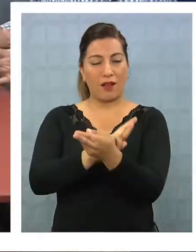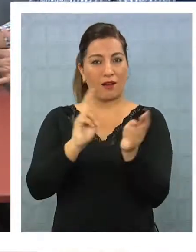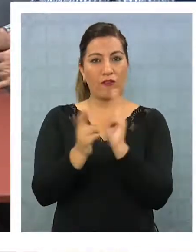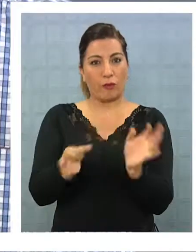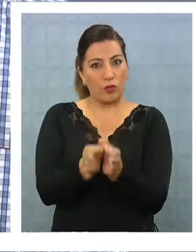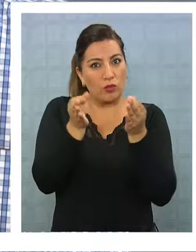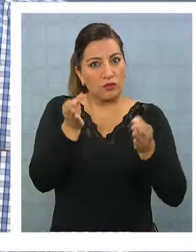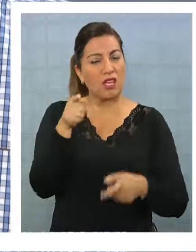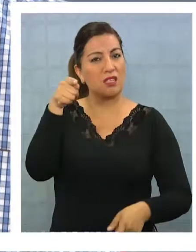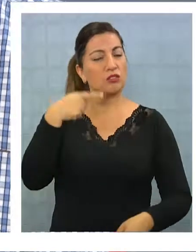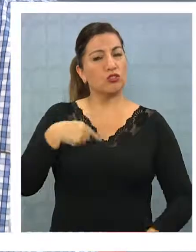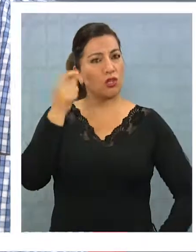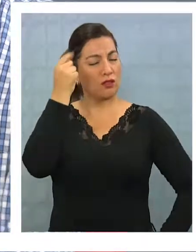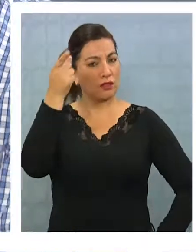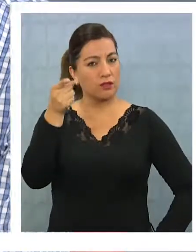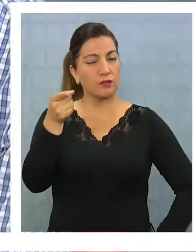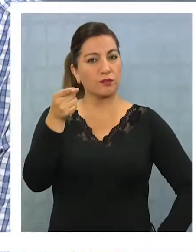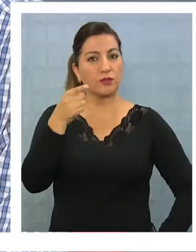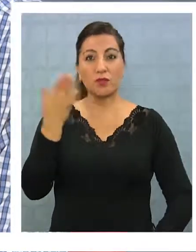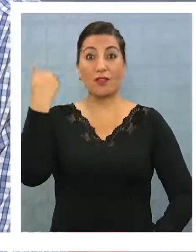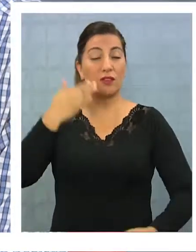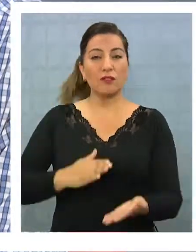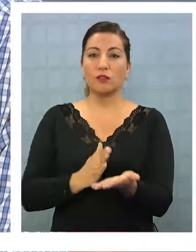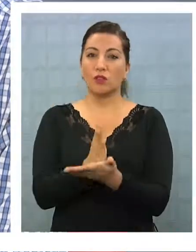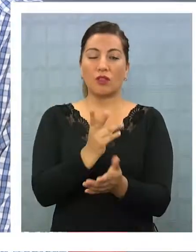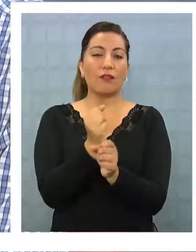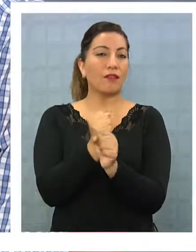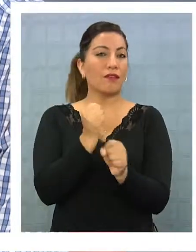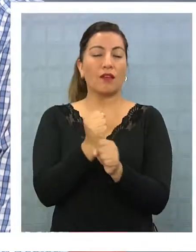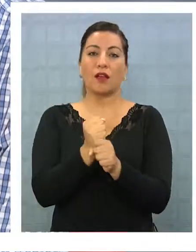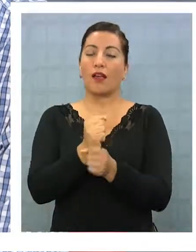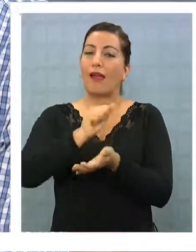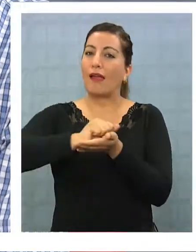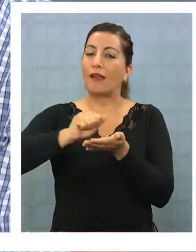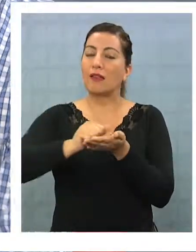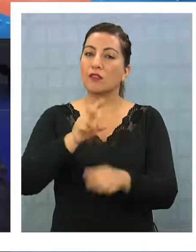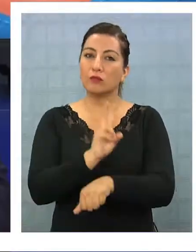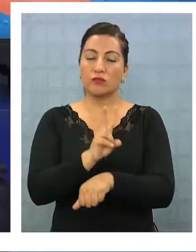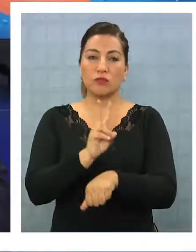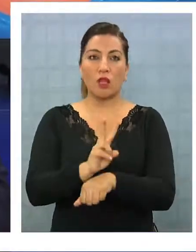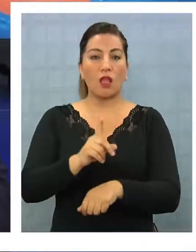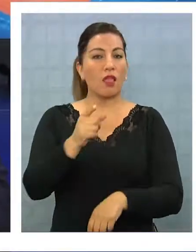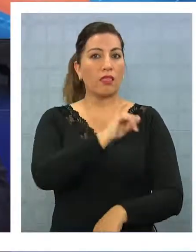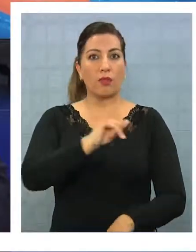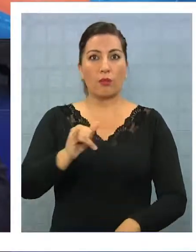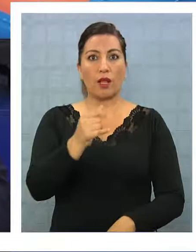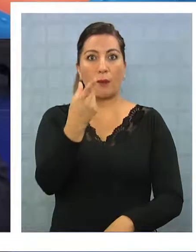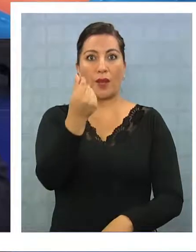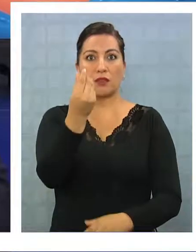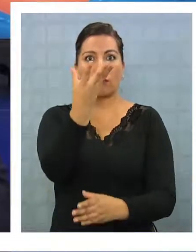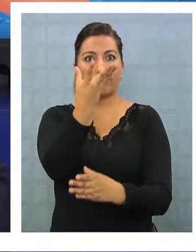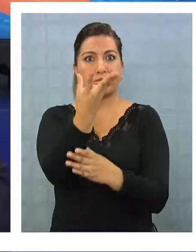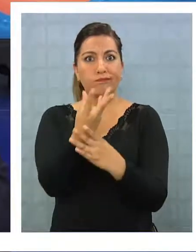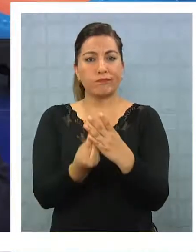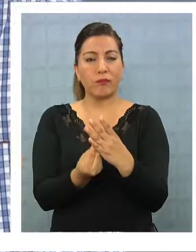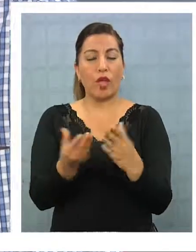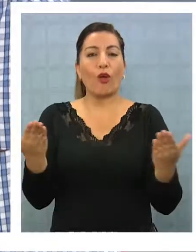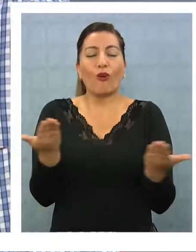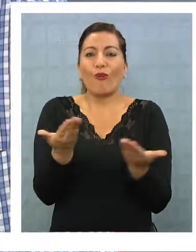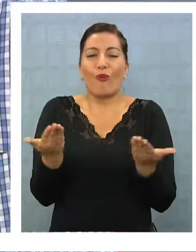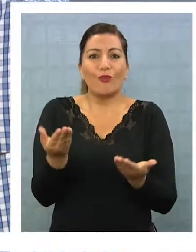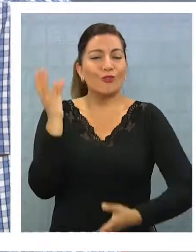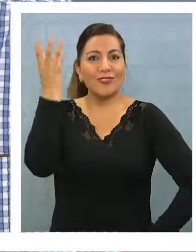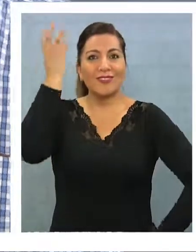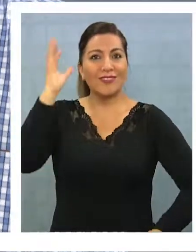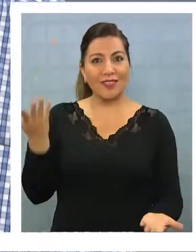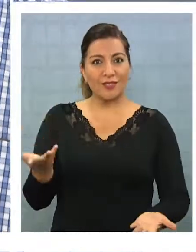Y entiendo yo que cuando se trabajó, ¿cierto?, la agenda docente, ya las lucas se le empezaron a acabar, digamos. ¿Cómo se explica